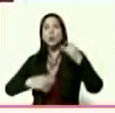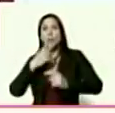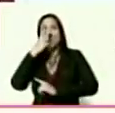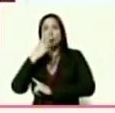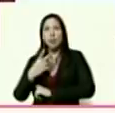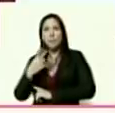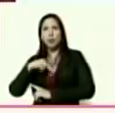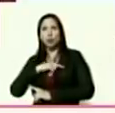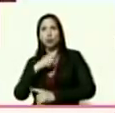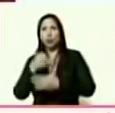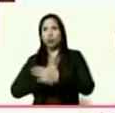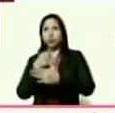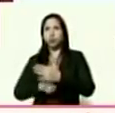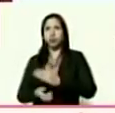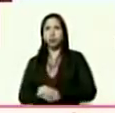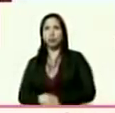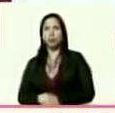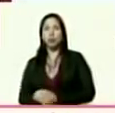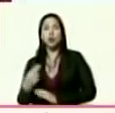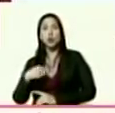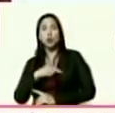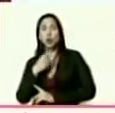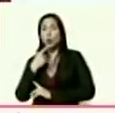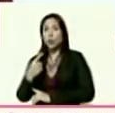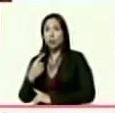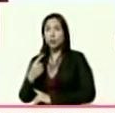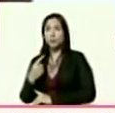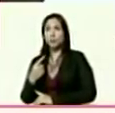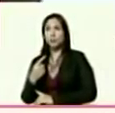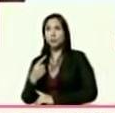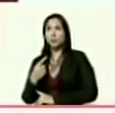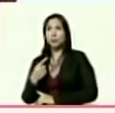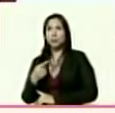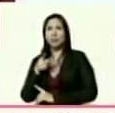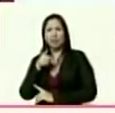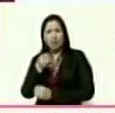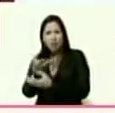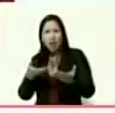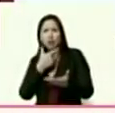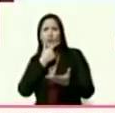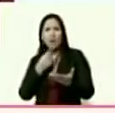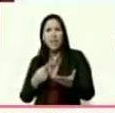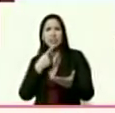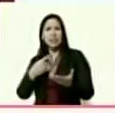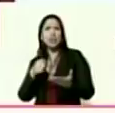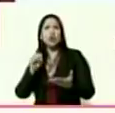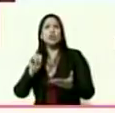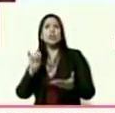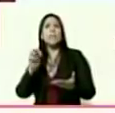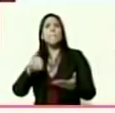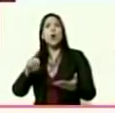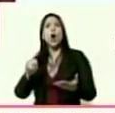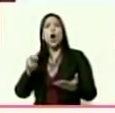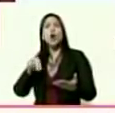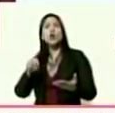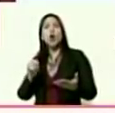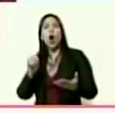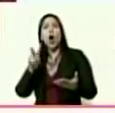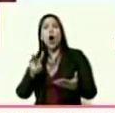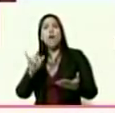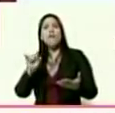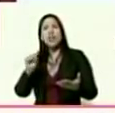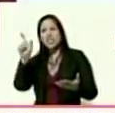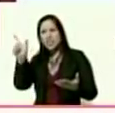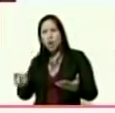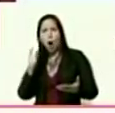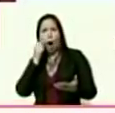estaremos. Por eso nosotros hemos dicho, eso es muy fácil decirlo Simonovic allá. Simonovic es un cobarde